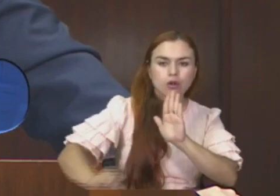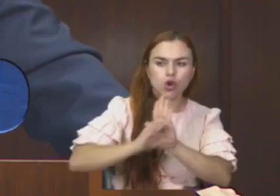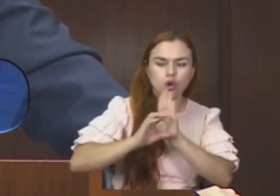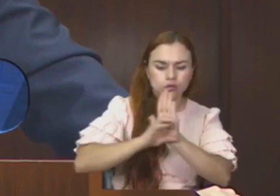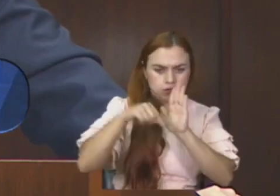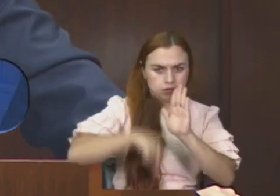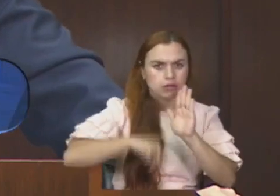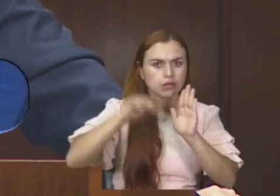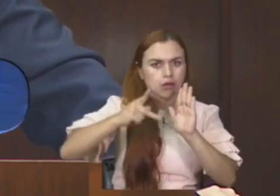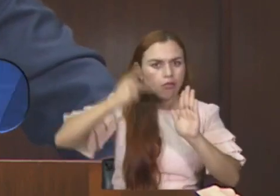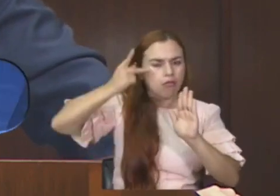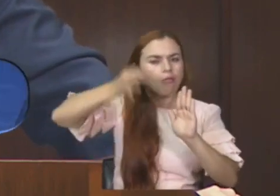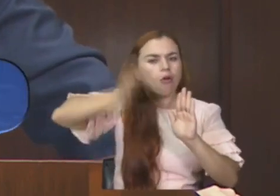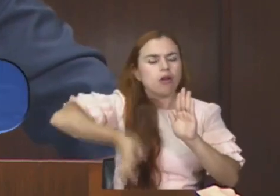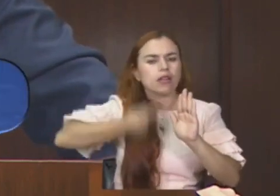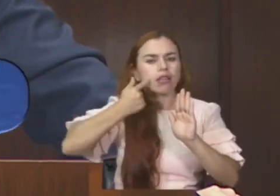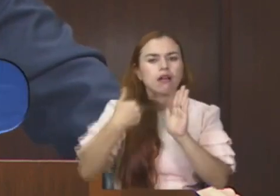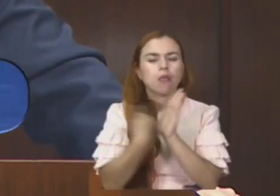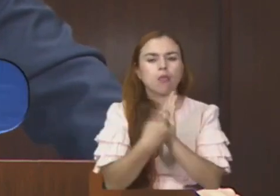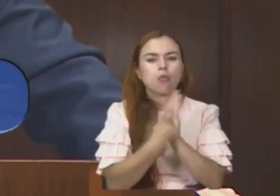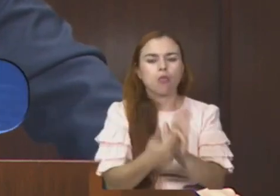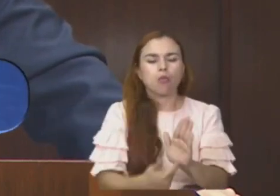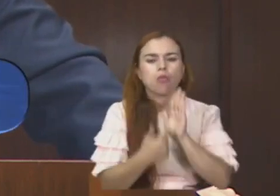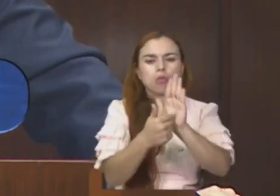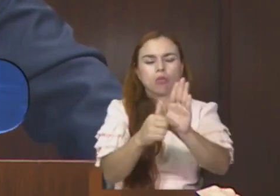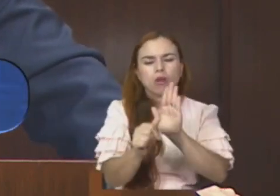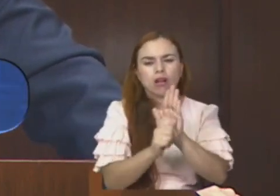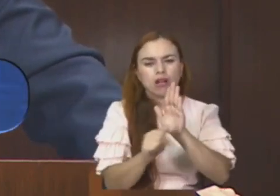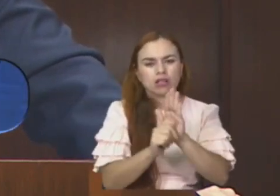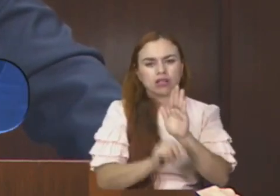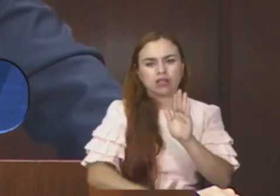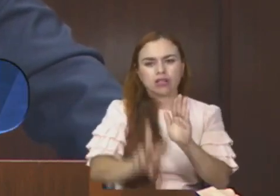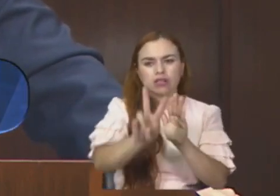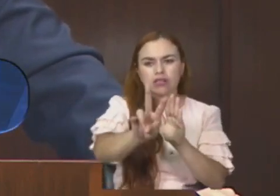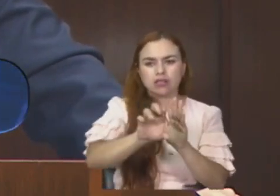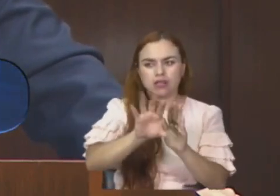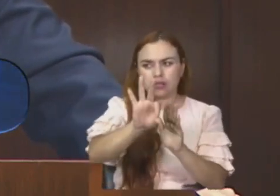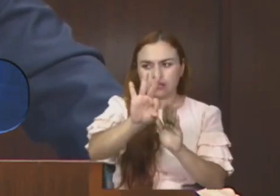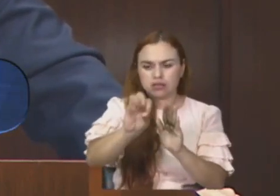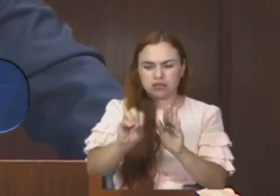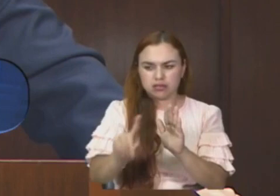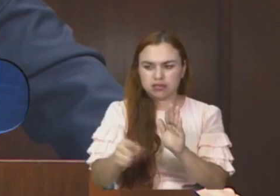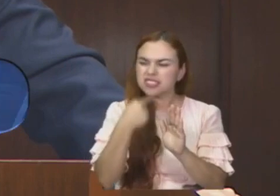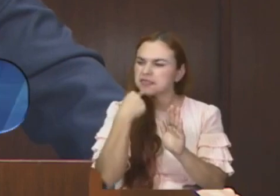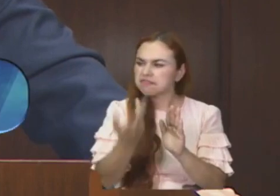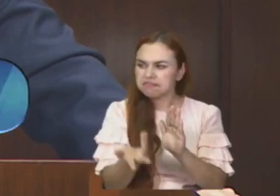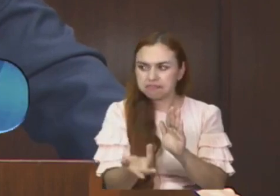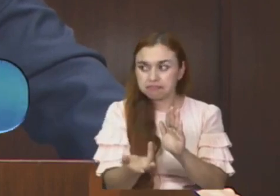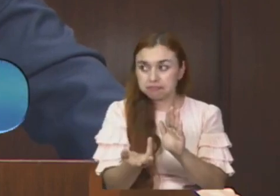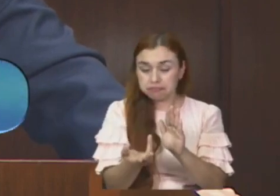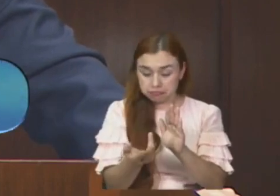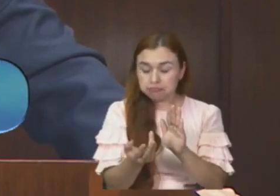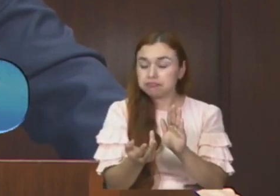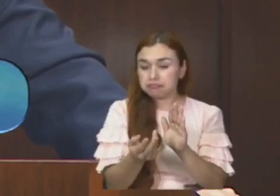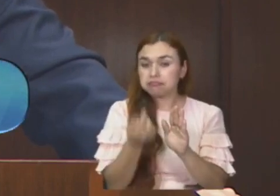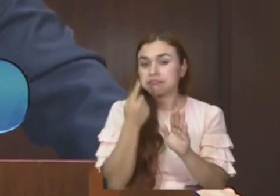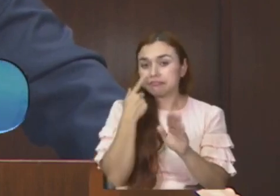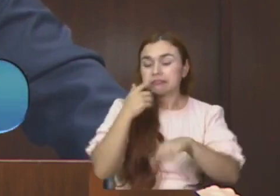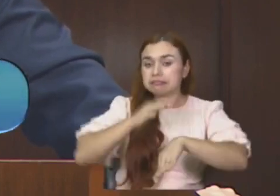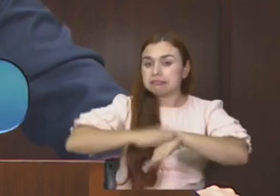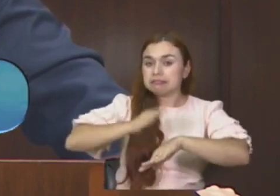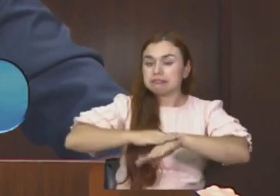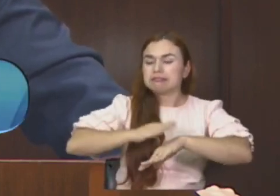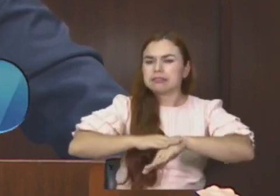Política, específicamente el artículo 290, que dice: ningún gobierno extranjero, ni entidad